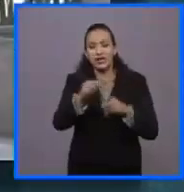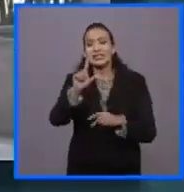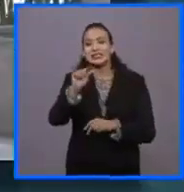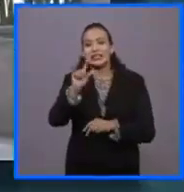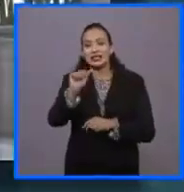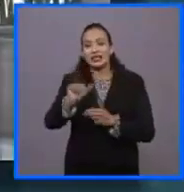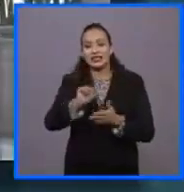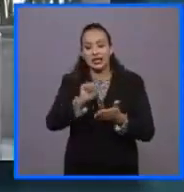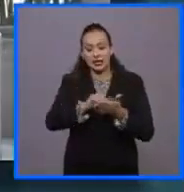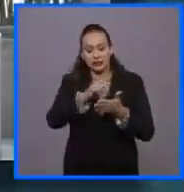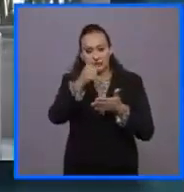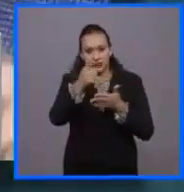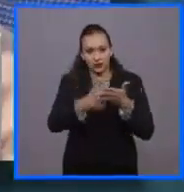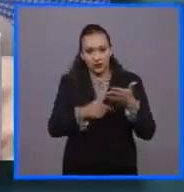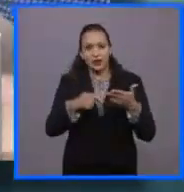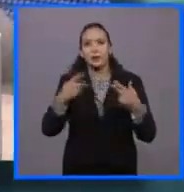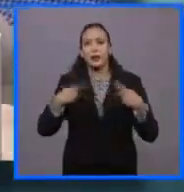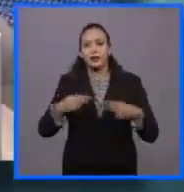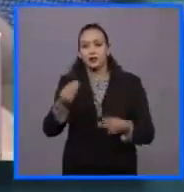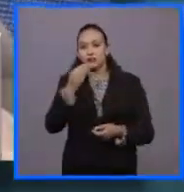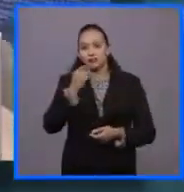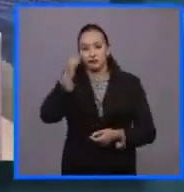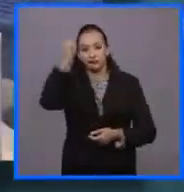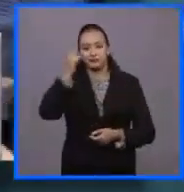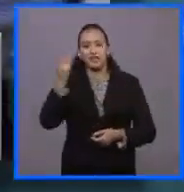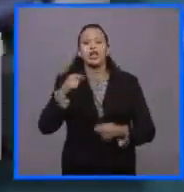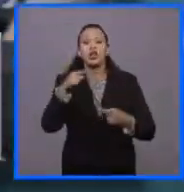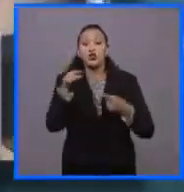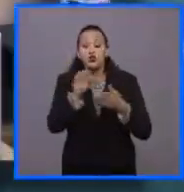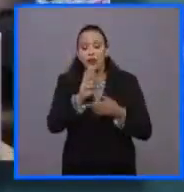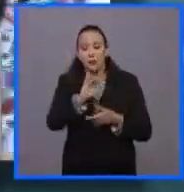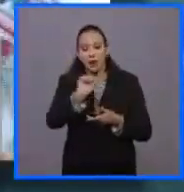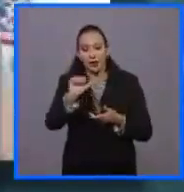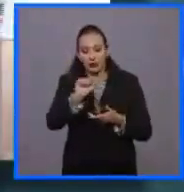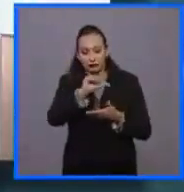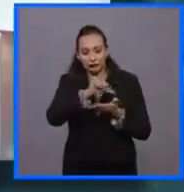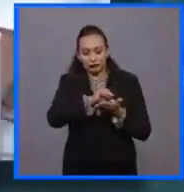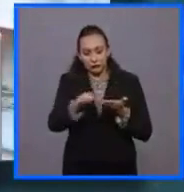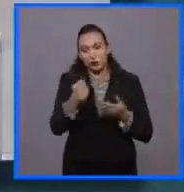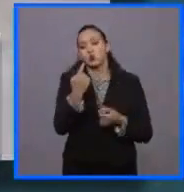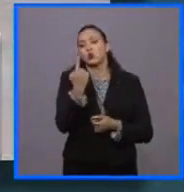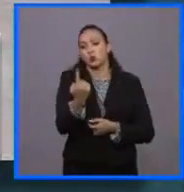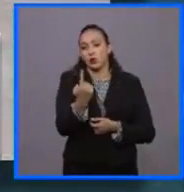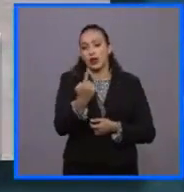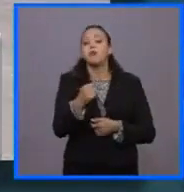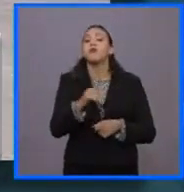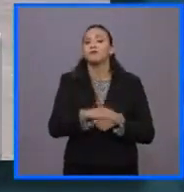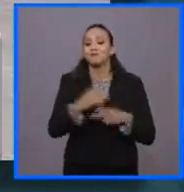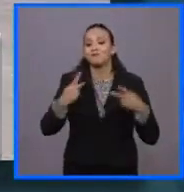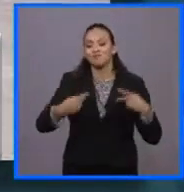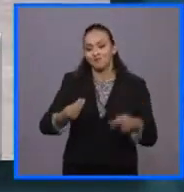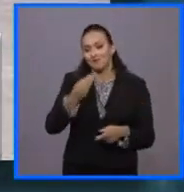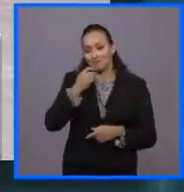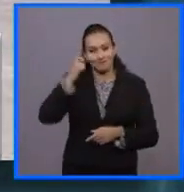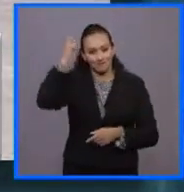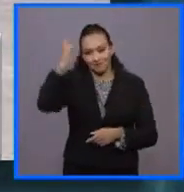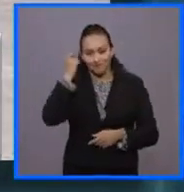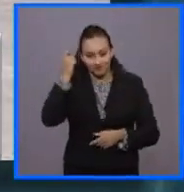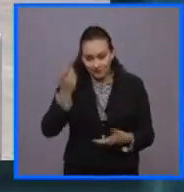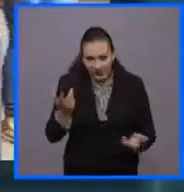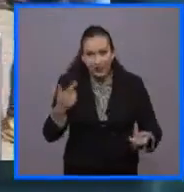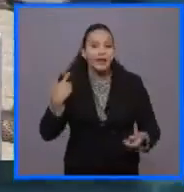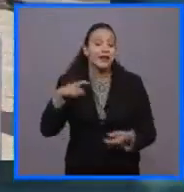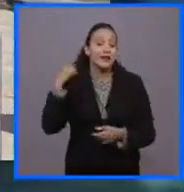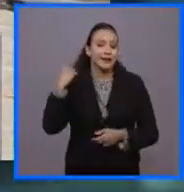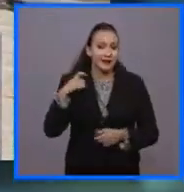altas de deudores morosos y una baja ante la plataforma del Registro Nacional de Obligaciones Alimentarias por el Poder Judicial de